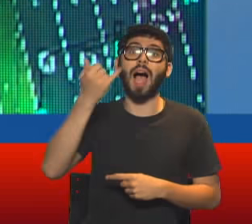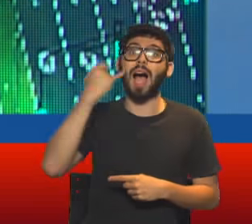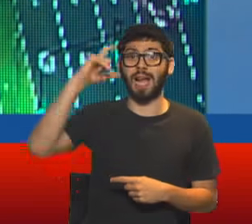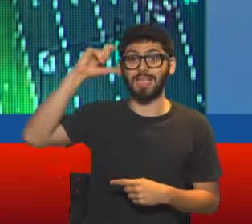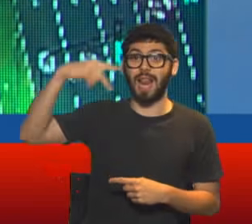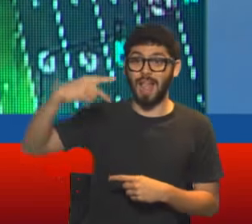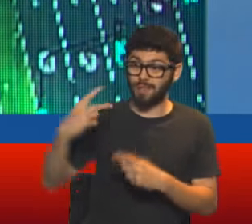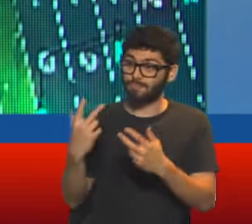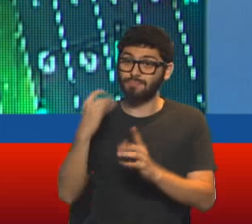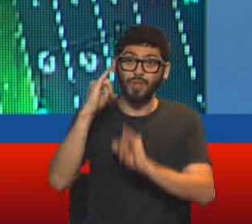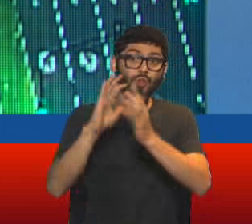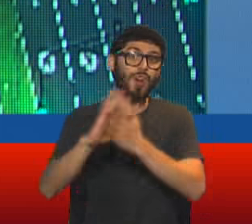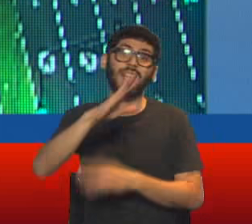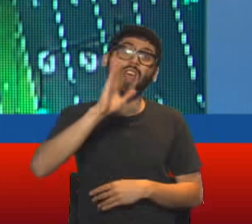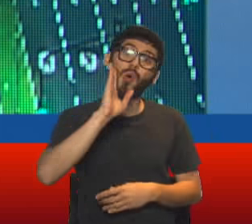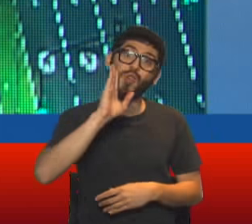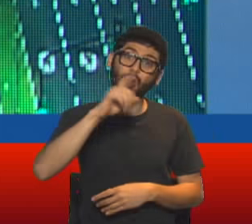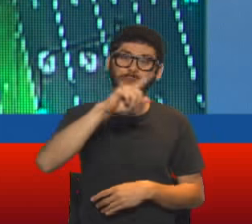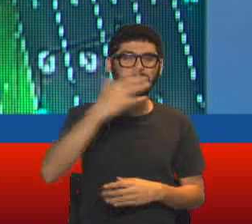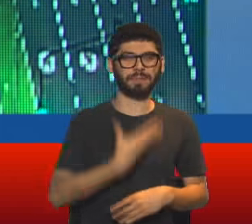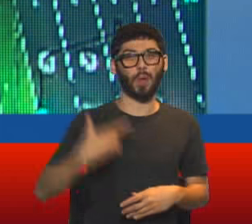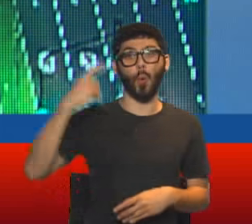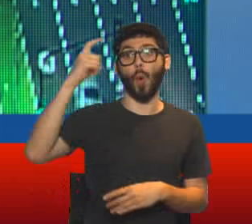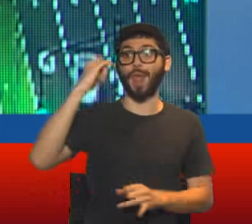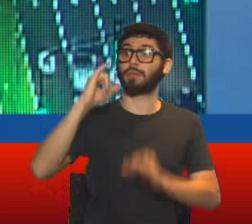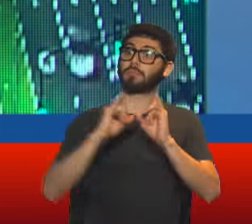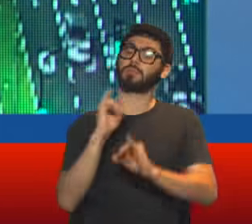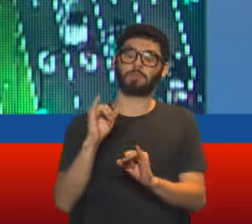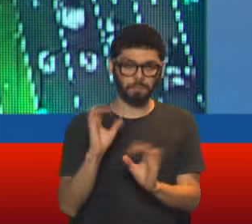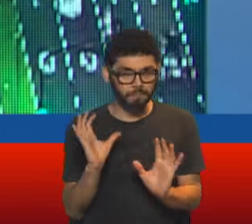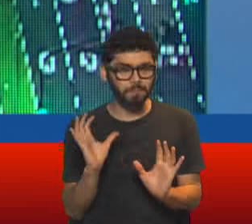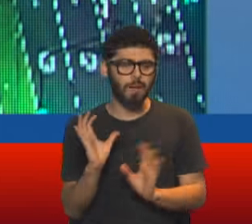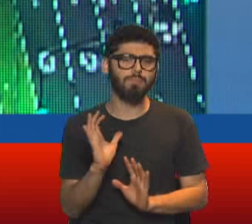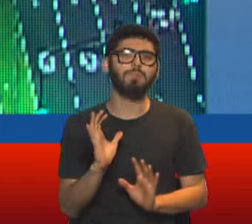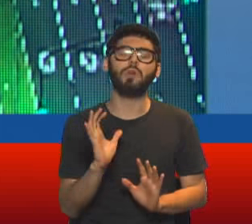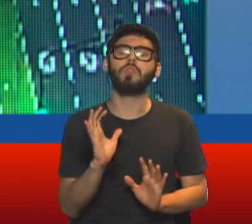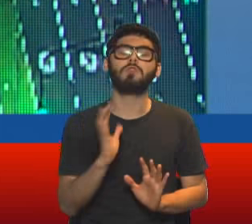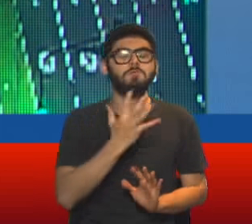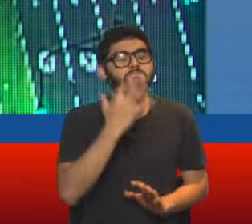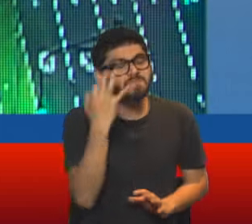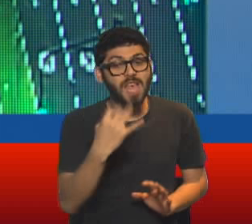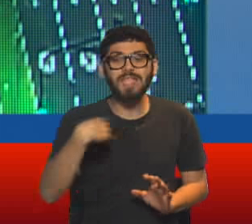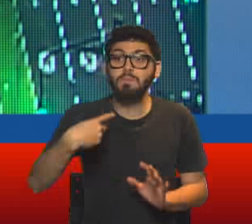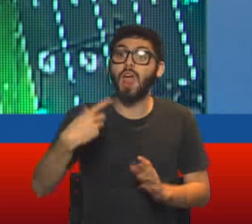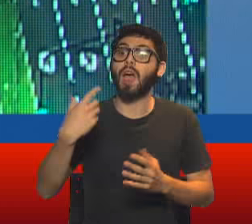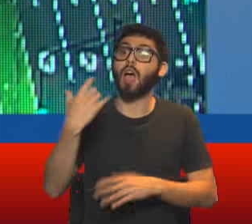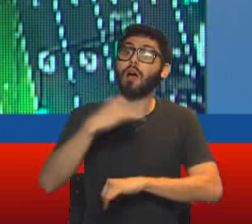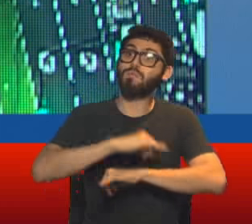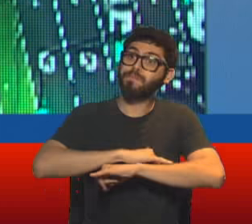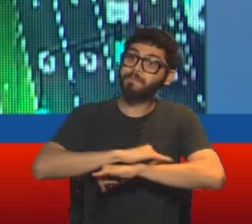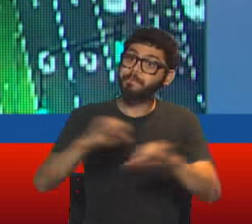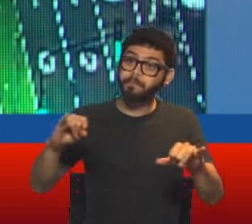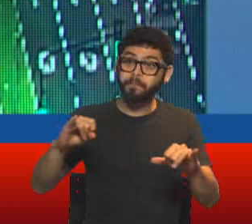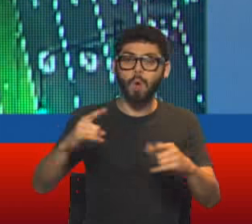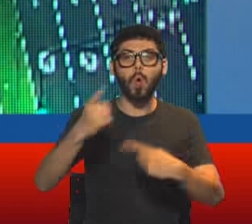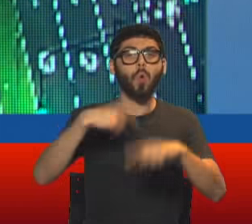acceder show by de nada menos en eeuu pero es cierto que siempre que sucede algún tipo de anuncio así vuelve hasta